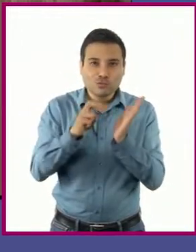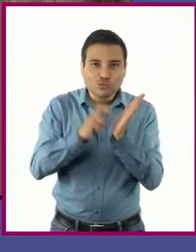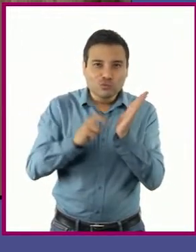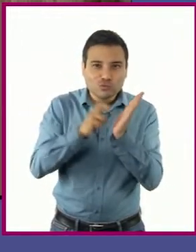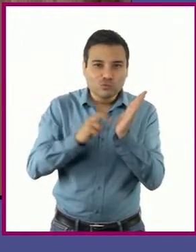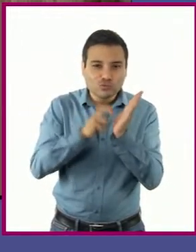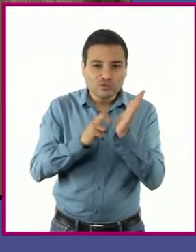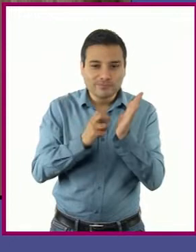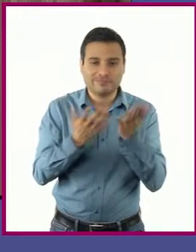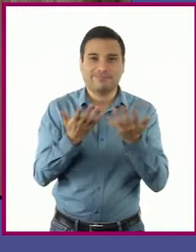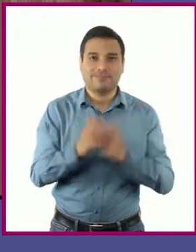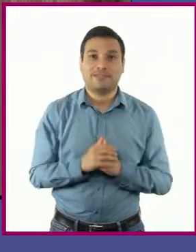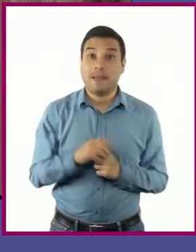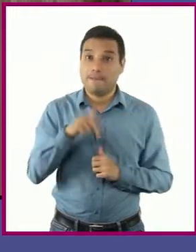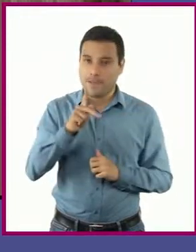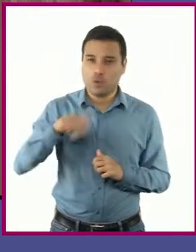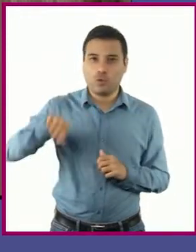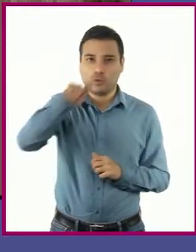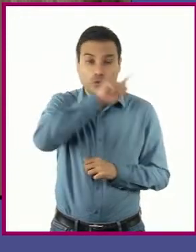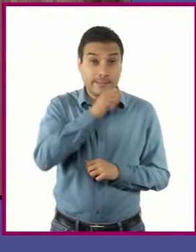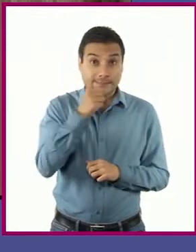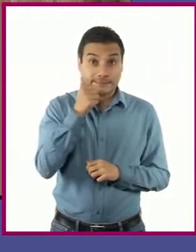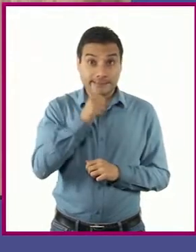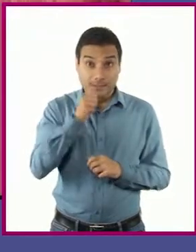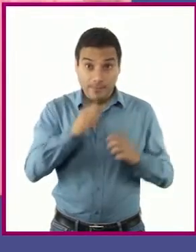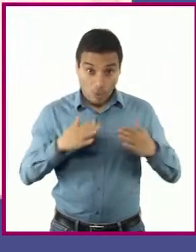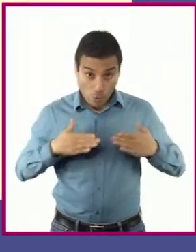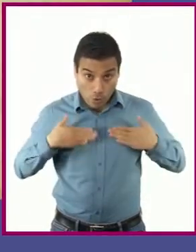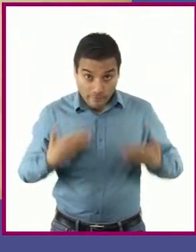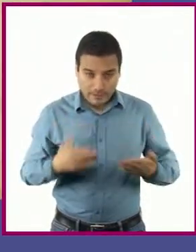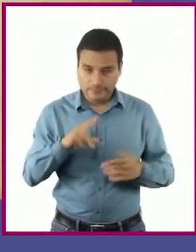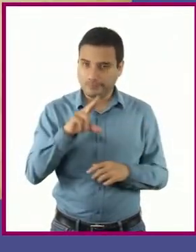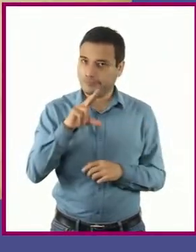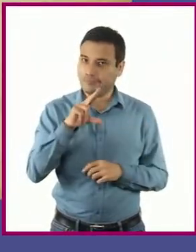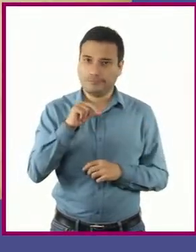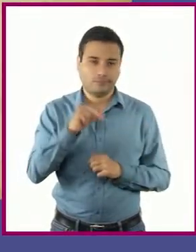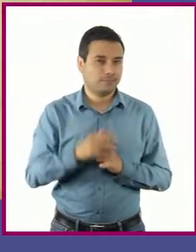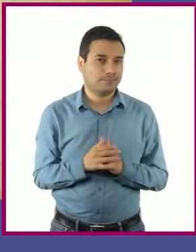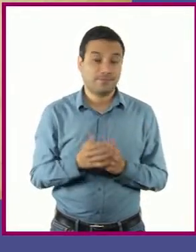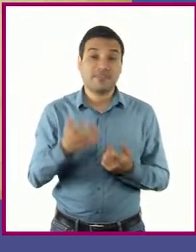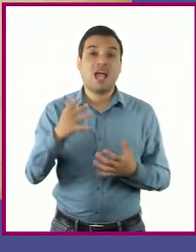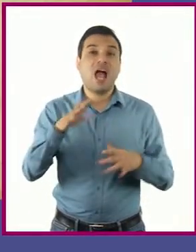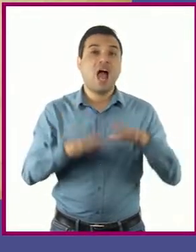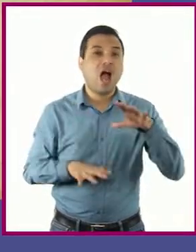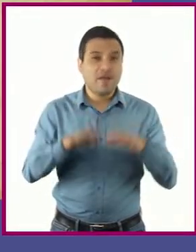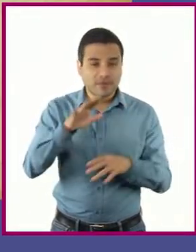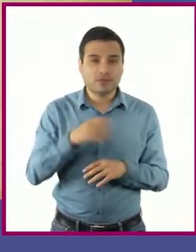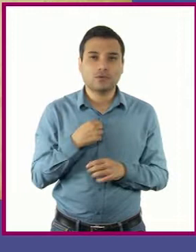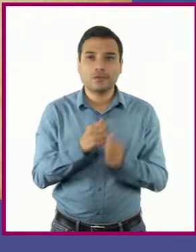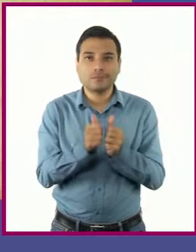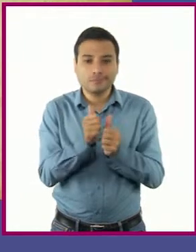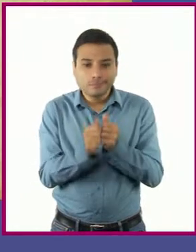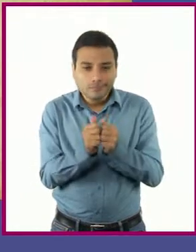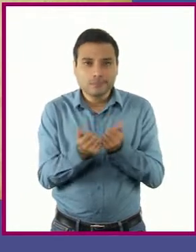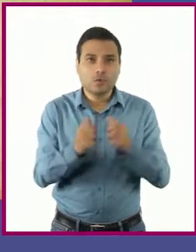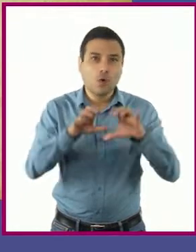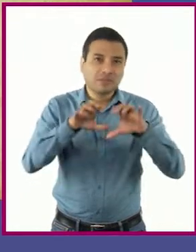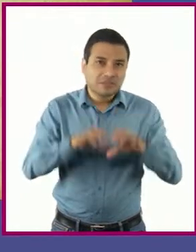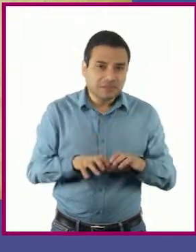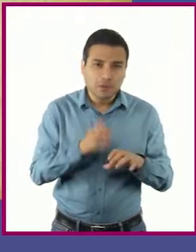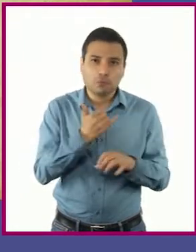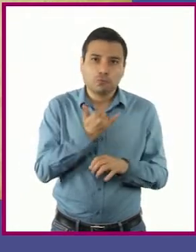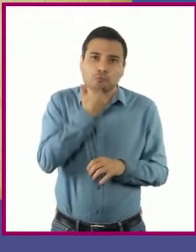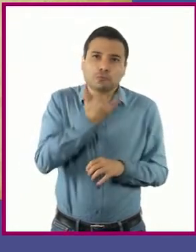Sin embargo, no debemos depender de esa herramienta. A veces, escribimos con errores ortográficos